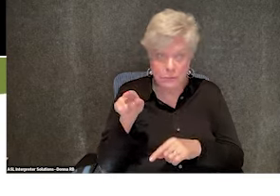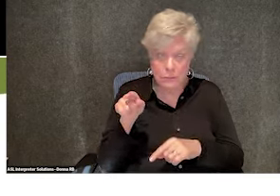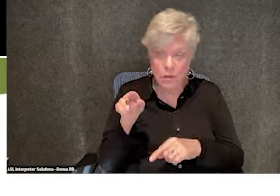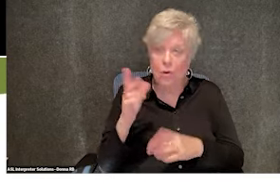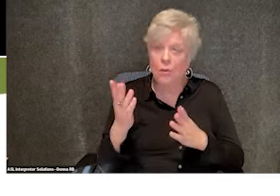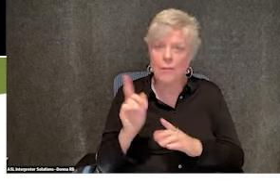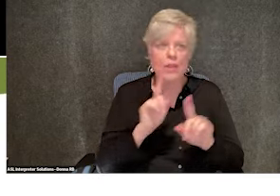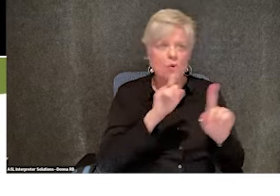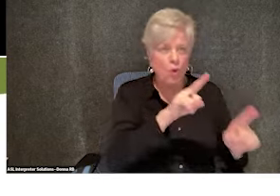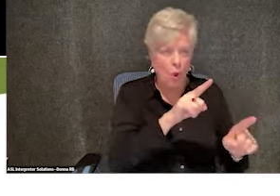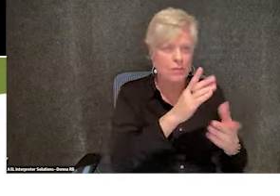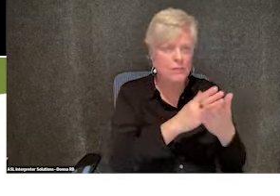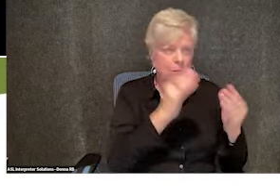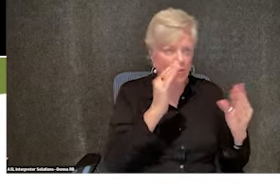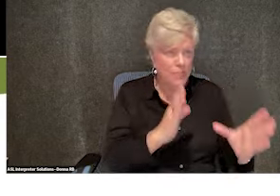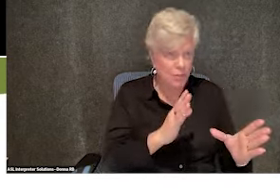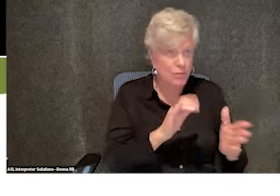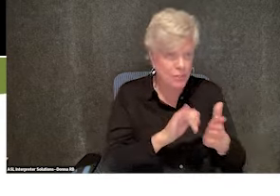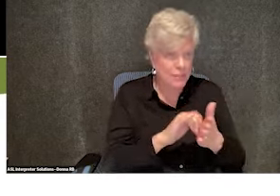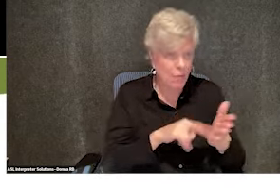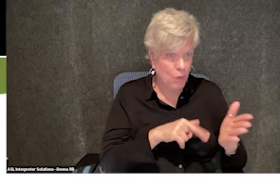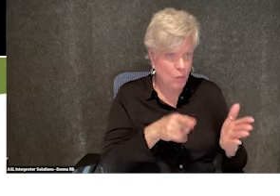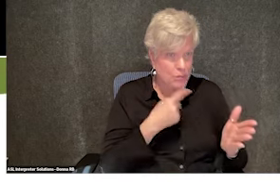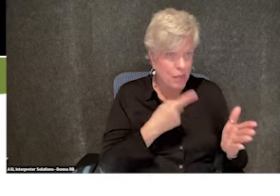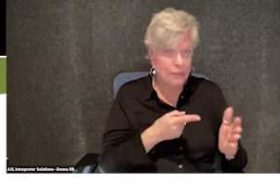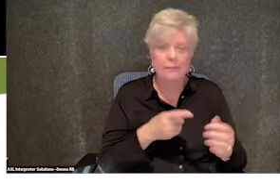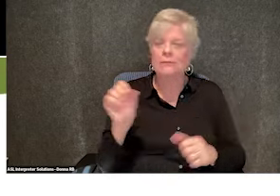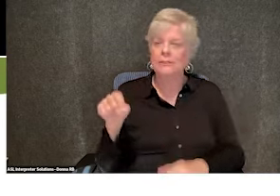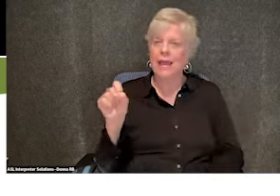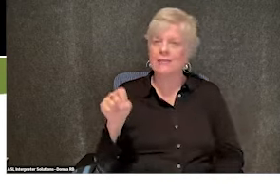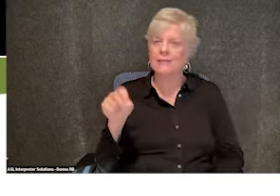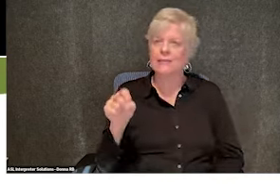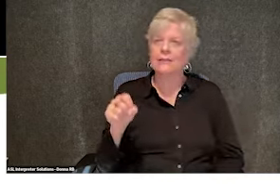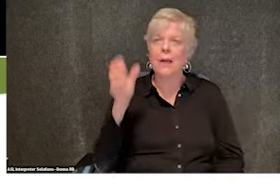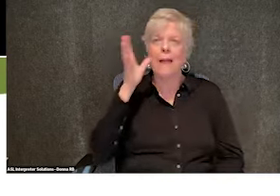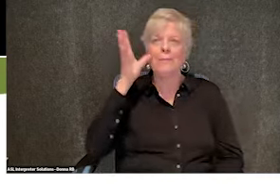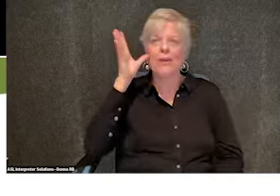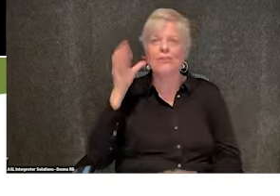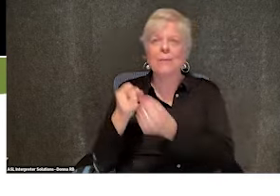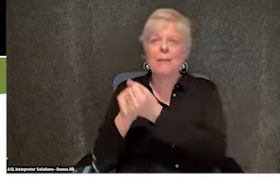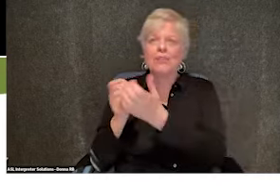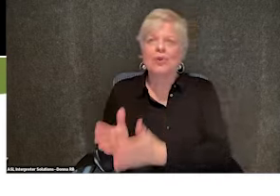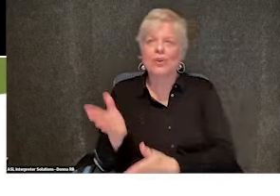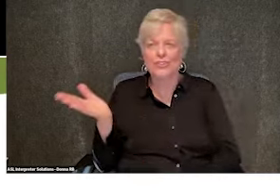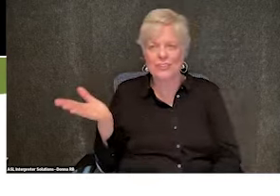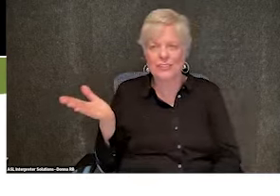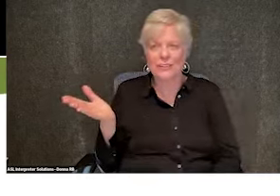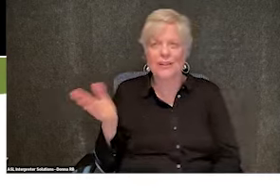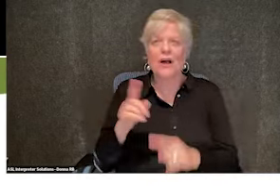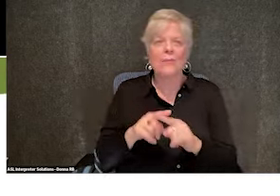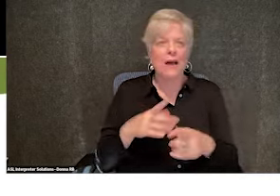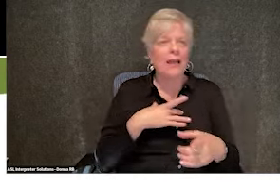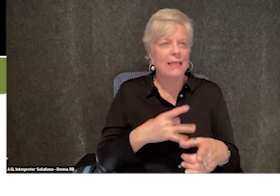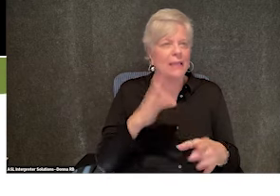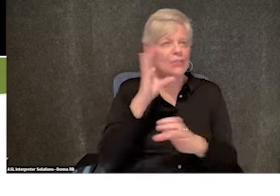oficialmente, pero yo también rebusco o valgo por mis, mi tía también o otras